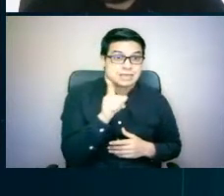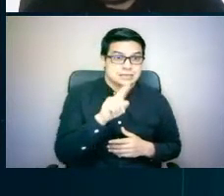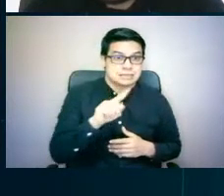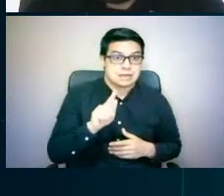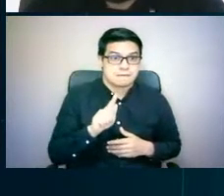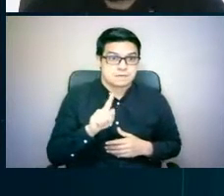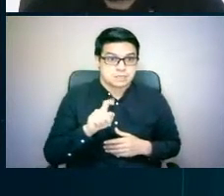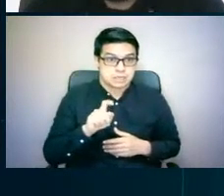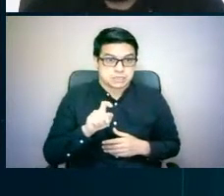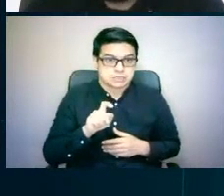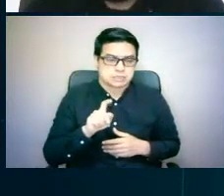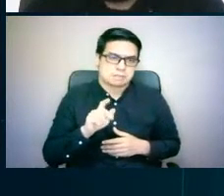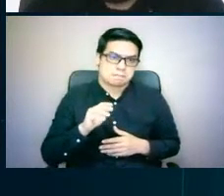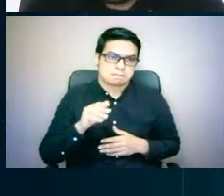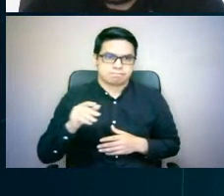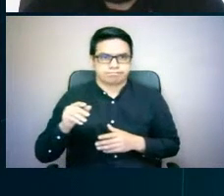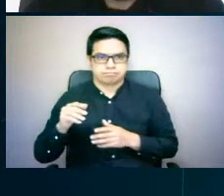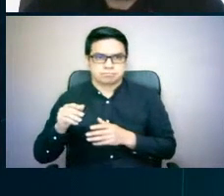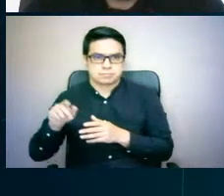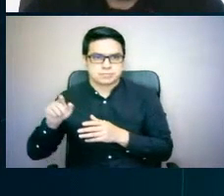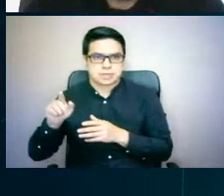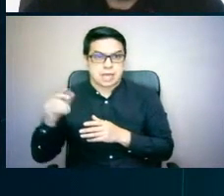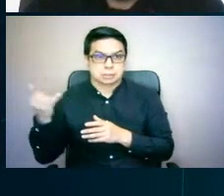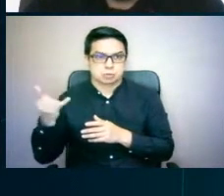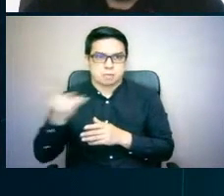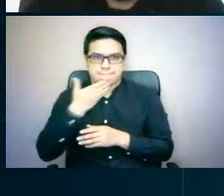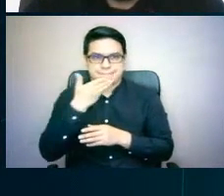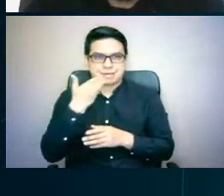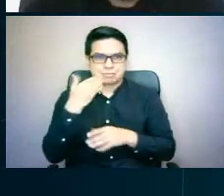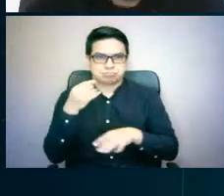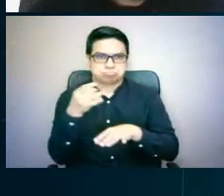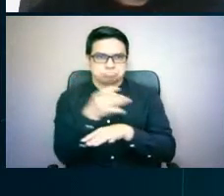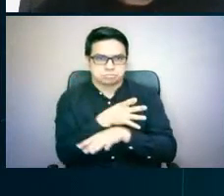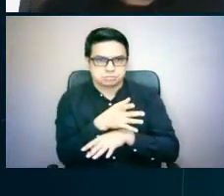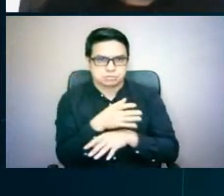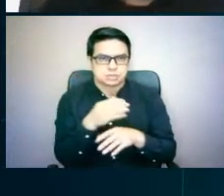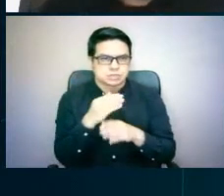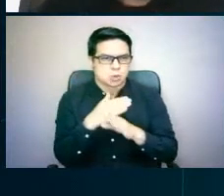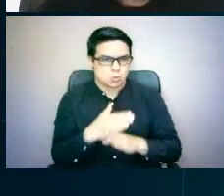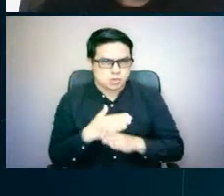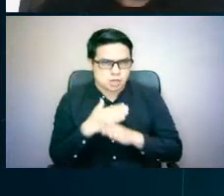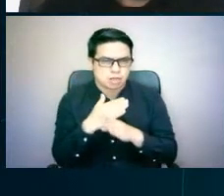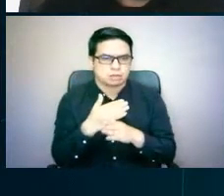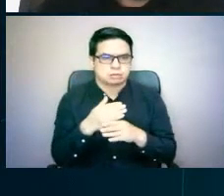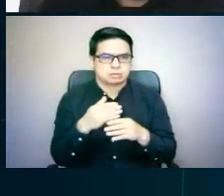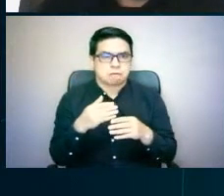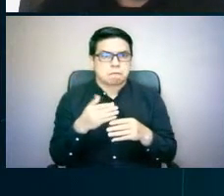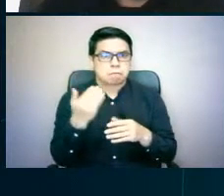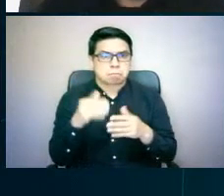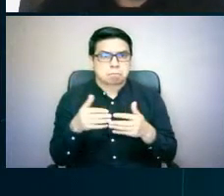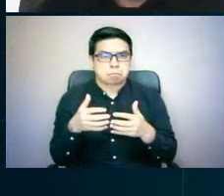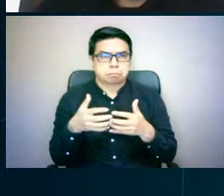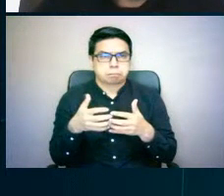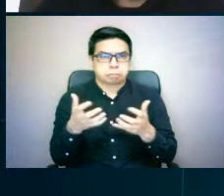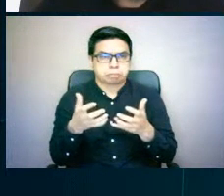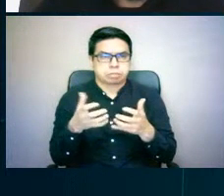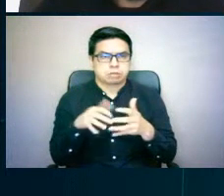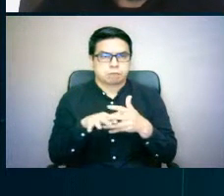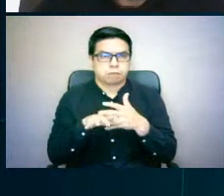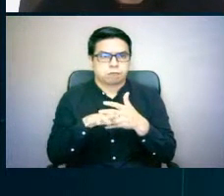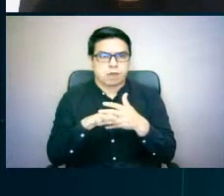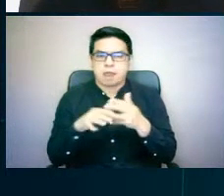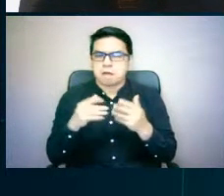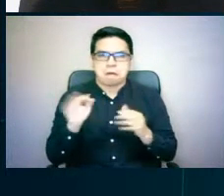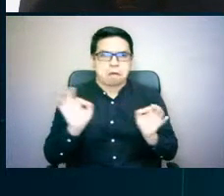en seguridad, disposición final y capacidad de ruptura, debido a que ya no se requiere realizar la disposición